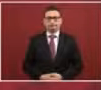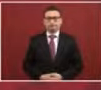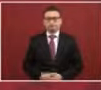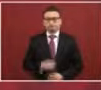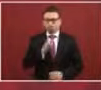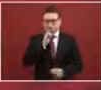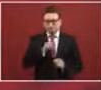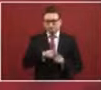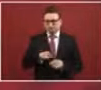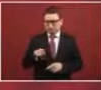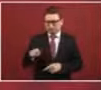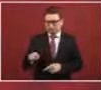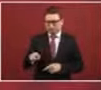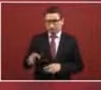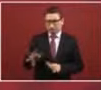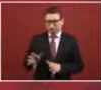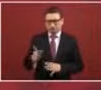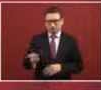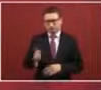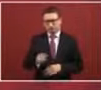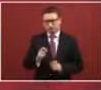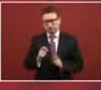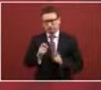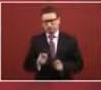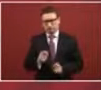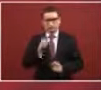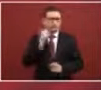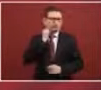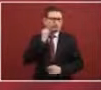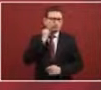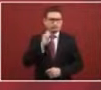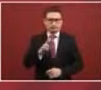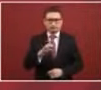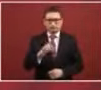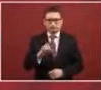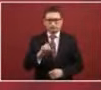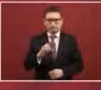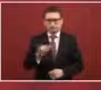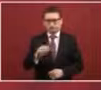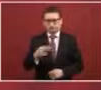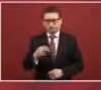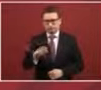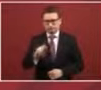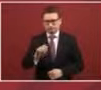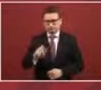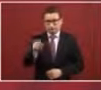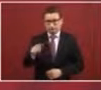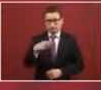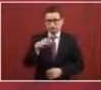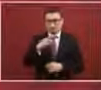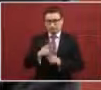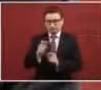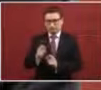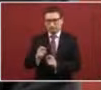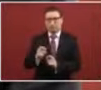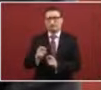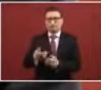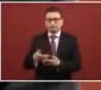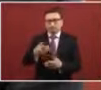nombrando al senador Ricardo Ahuet, que va a pedir licencia,